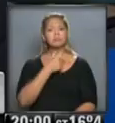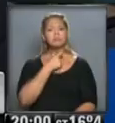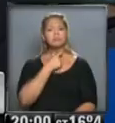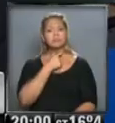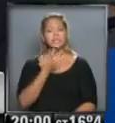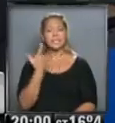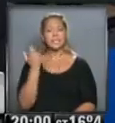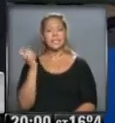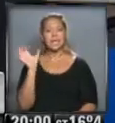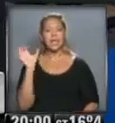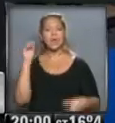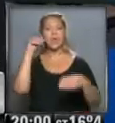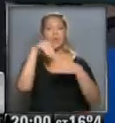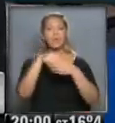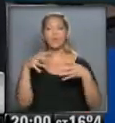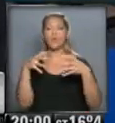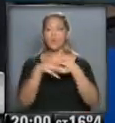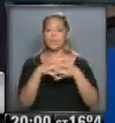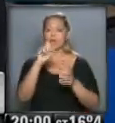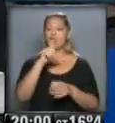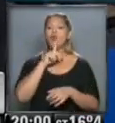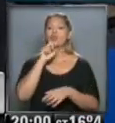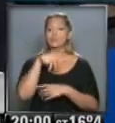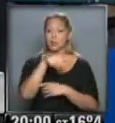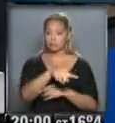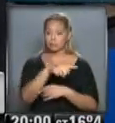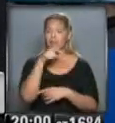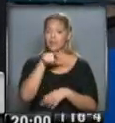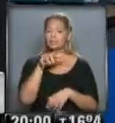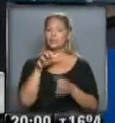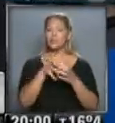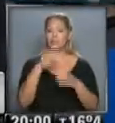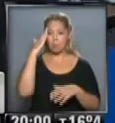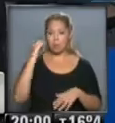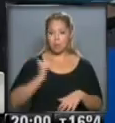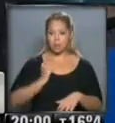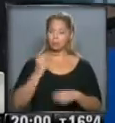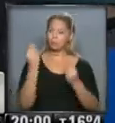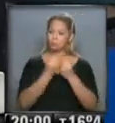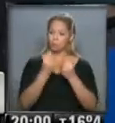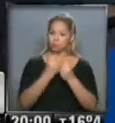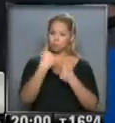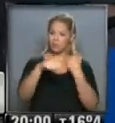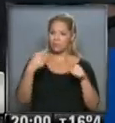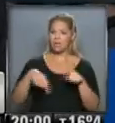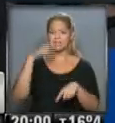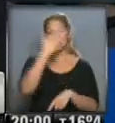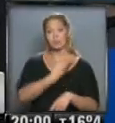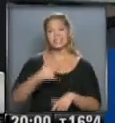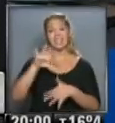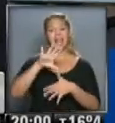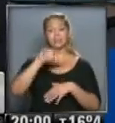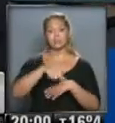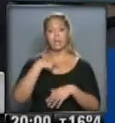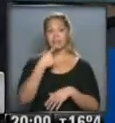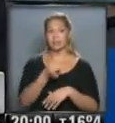adherirse a la OTAN, la Organización Tratado Atlántico Norte, que es una fuerza militar. Varios presidentes latinoamericanos ya le contestaron, eso